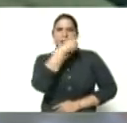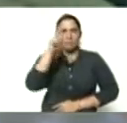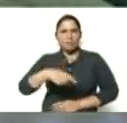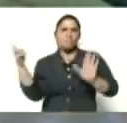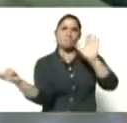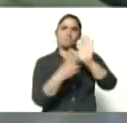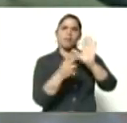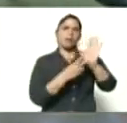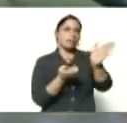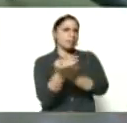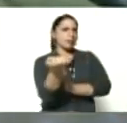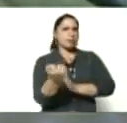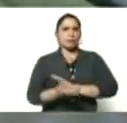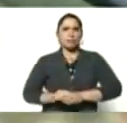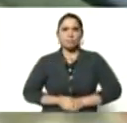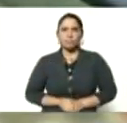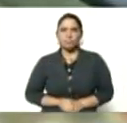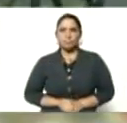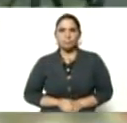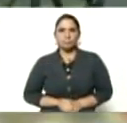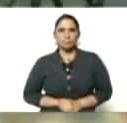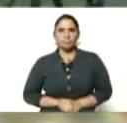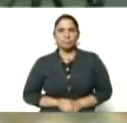verdad eterna.